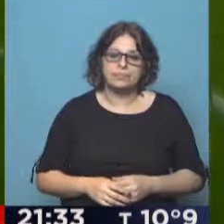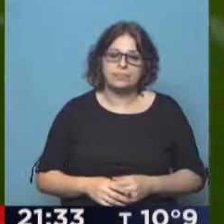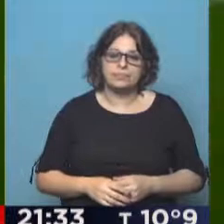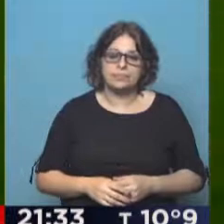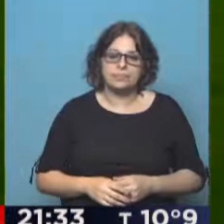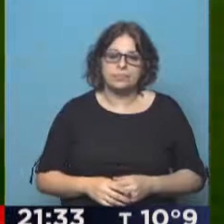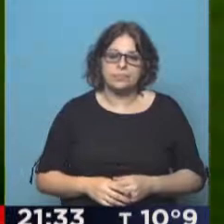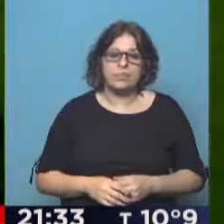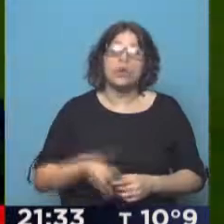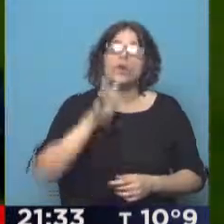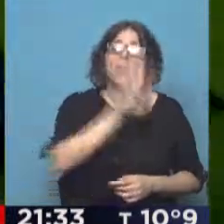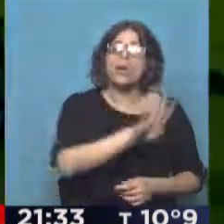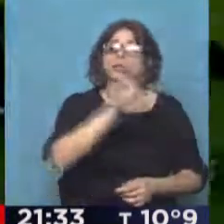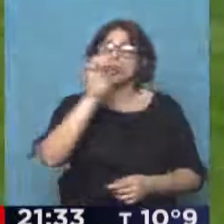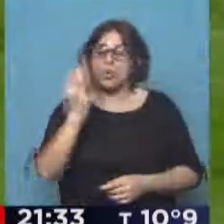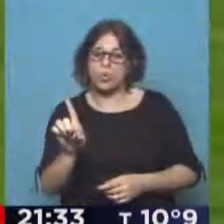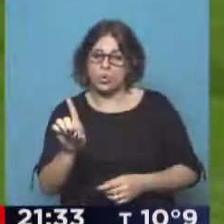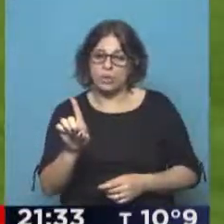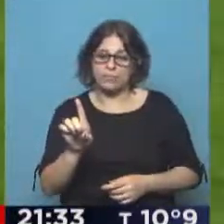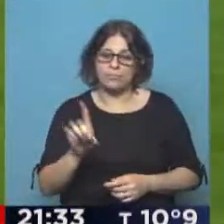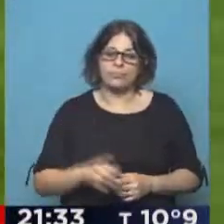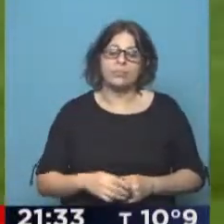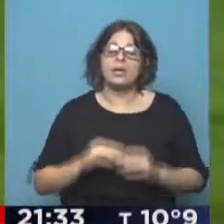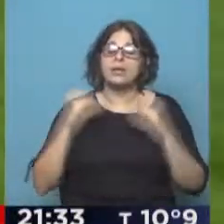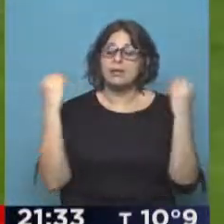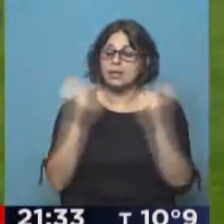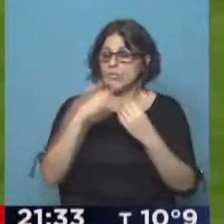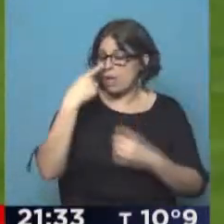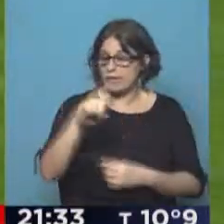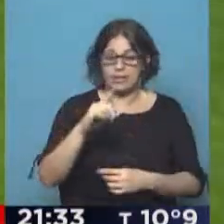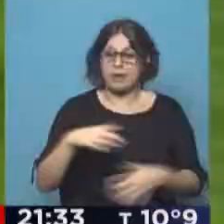cerró el 4-1